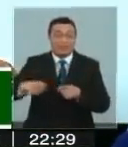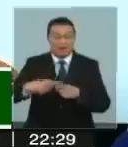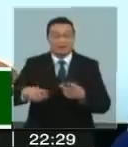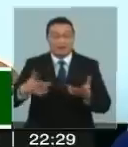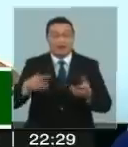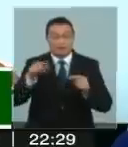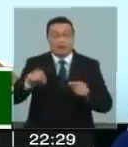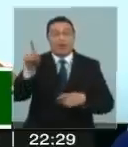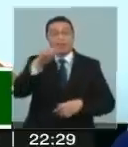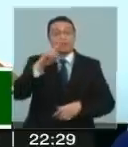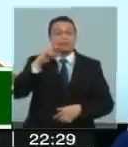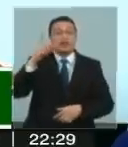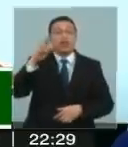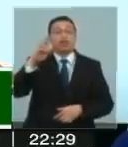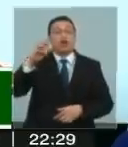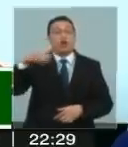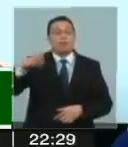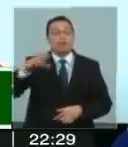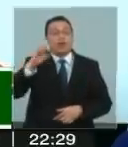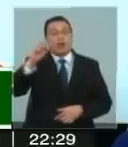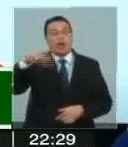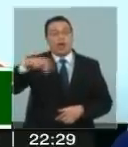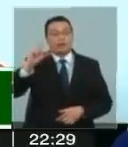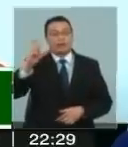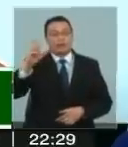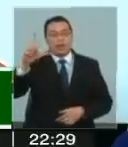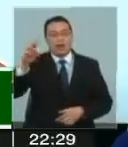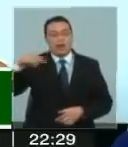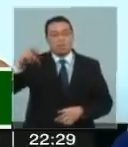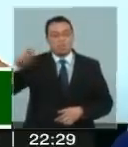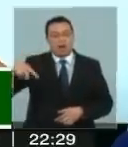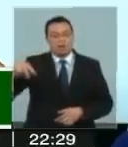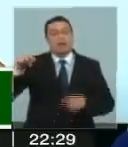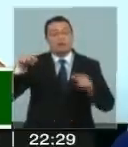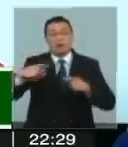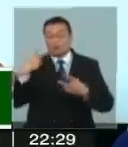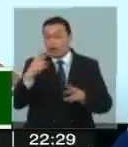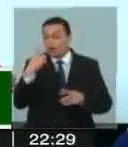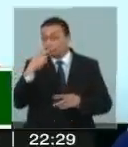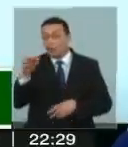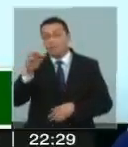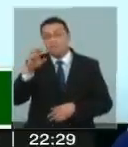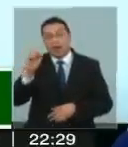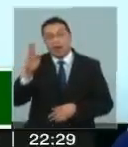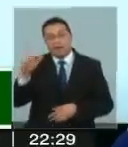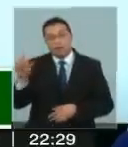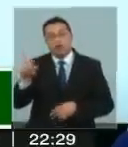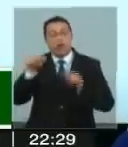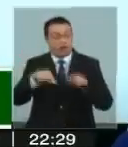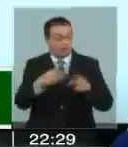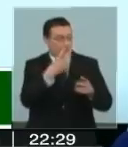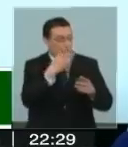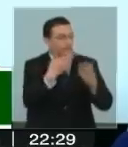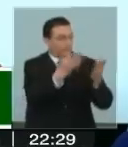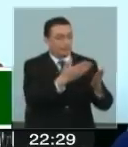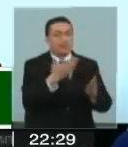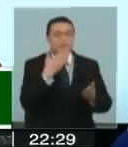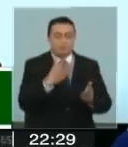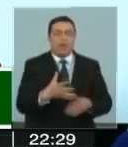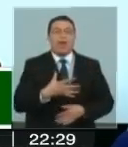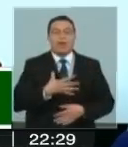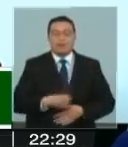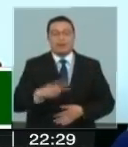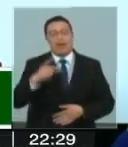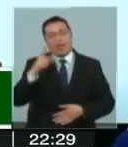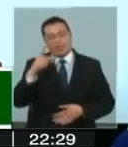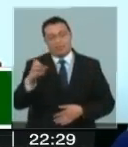tema es el síndrome de Angelman. ¿Ya conocimos a Pablo? Sí. Pero queremos conocer ahora a la hija